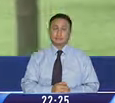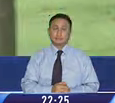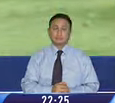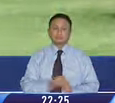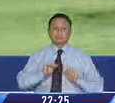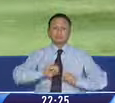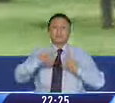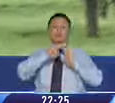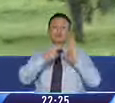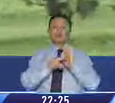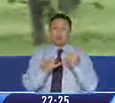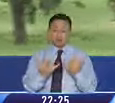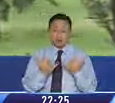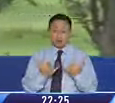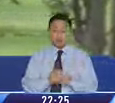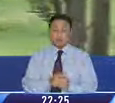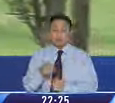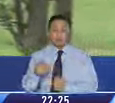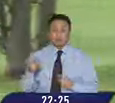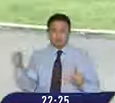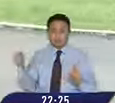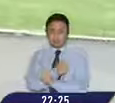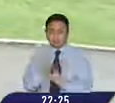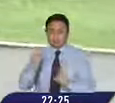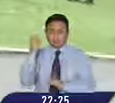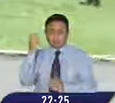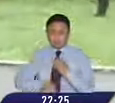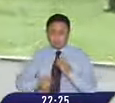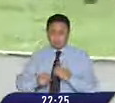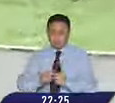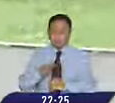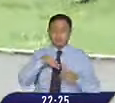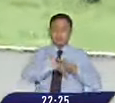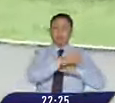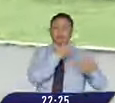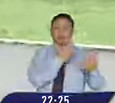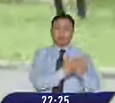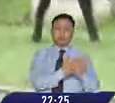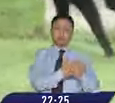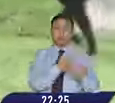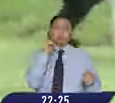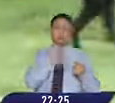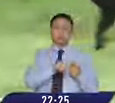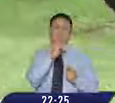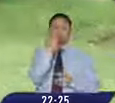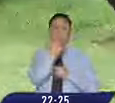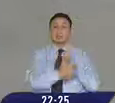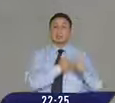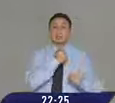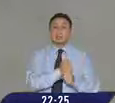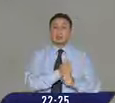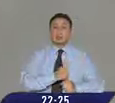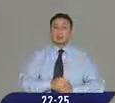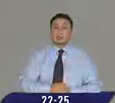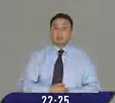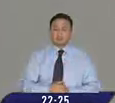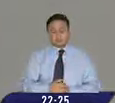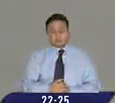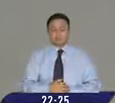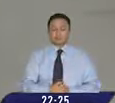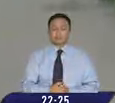acuerdo a la normativa vigente, el maltrato animal se sanciona con pena privativa de libertad de hasta 3 años.